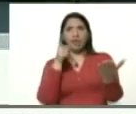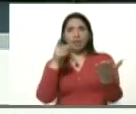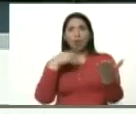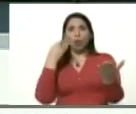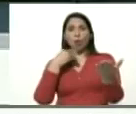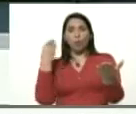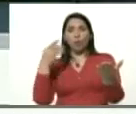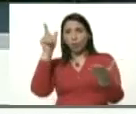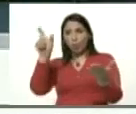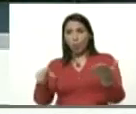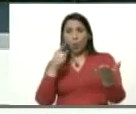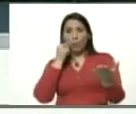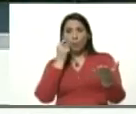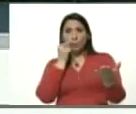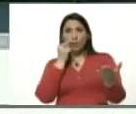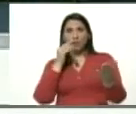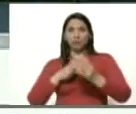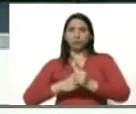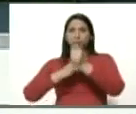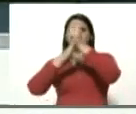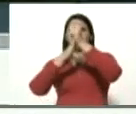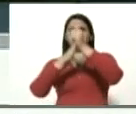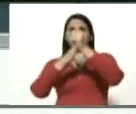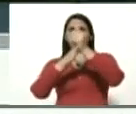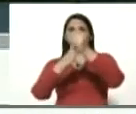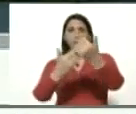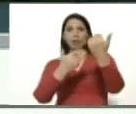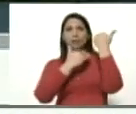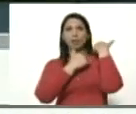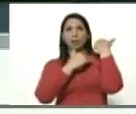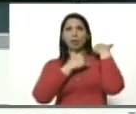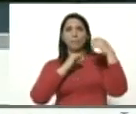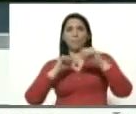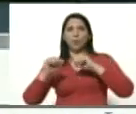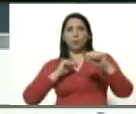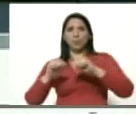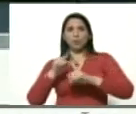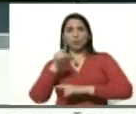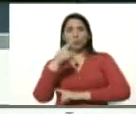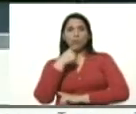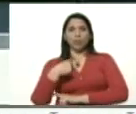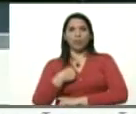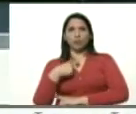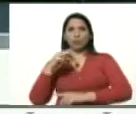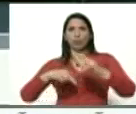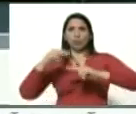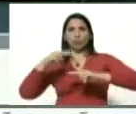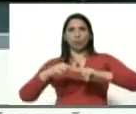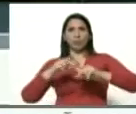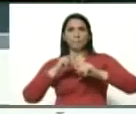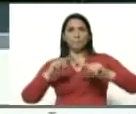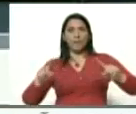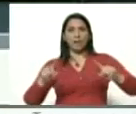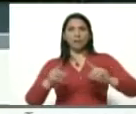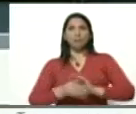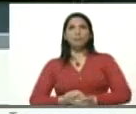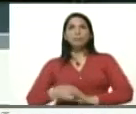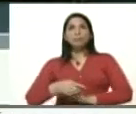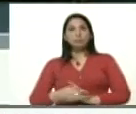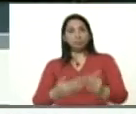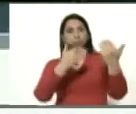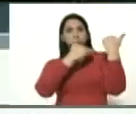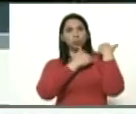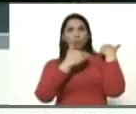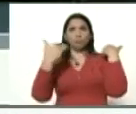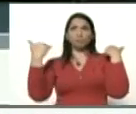muchacho se comprometa a liderar ese movimiento que usted nos ha indicado construir, para que esté en los hombros de la